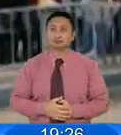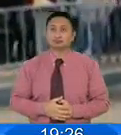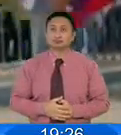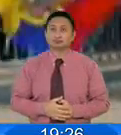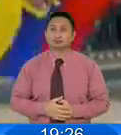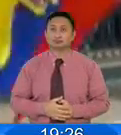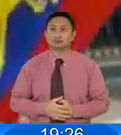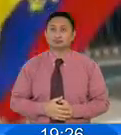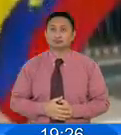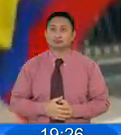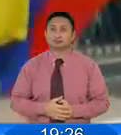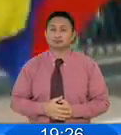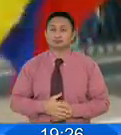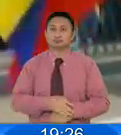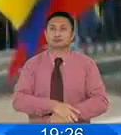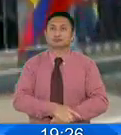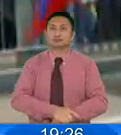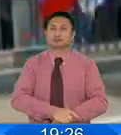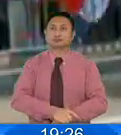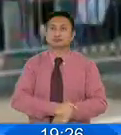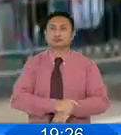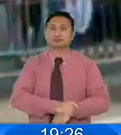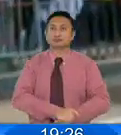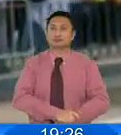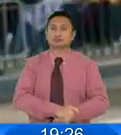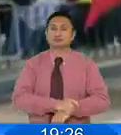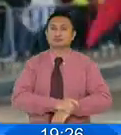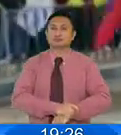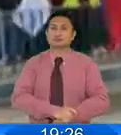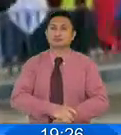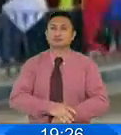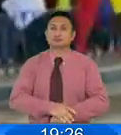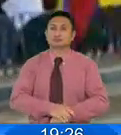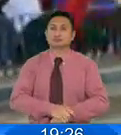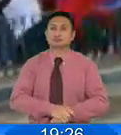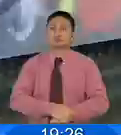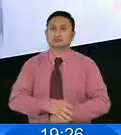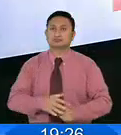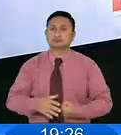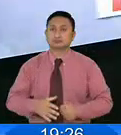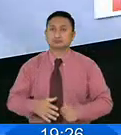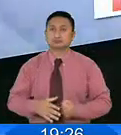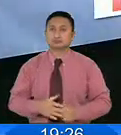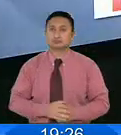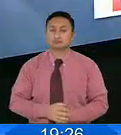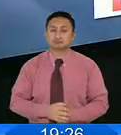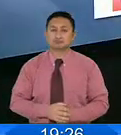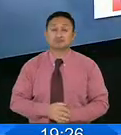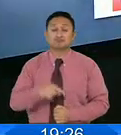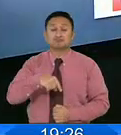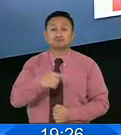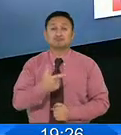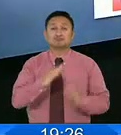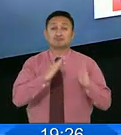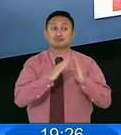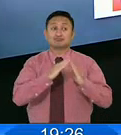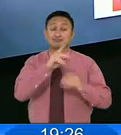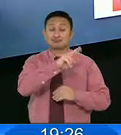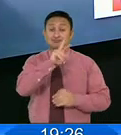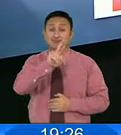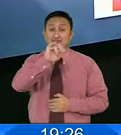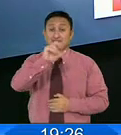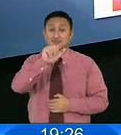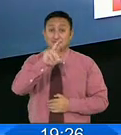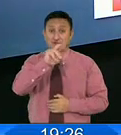La realización de Andrés Reina, informó Carolina Basante. En la casa de Richard Carapaz, los padres y